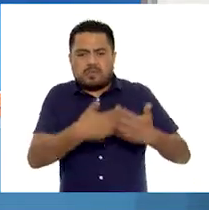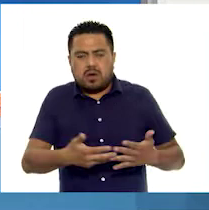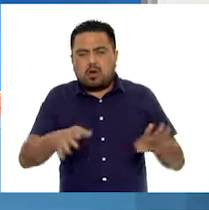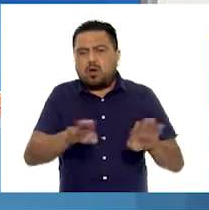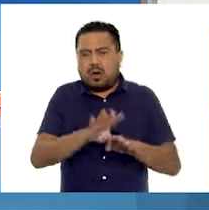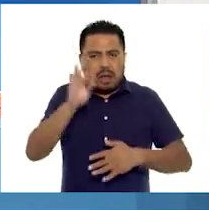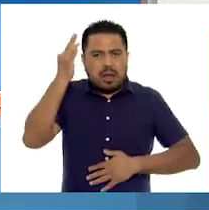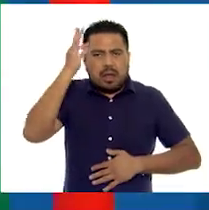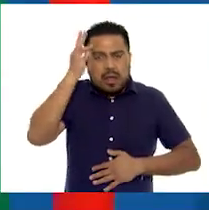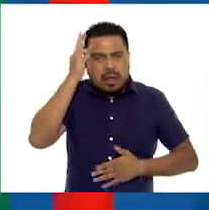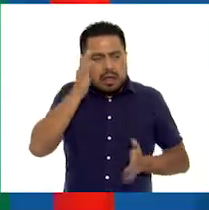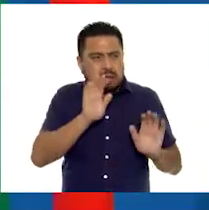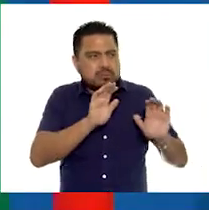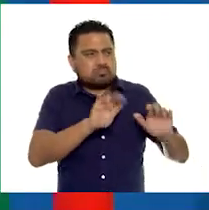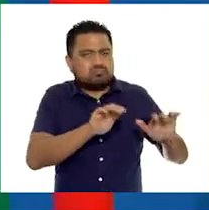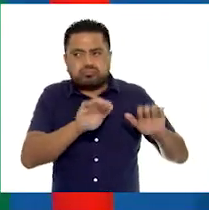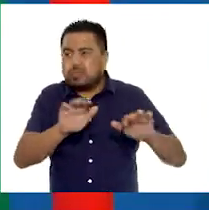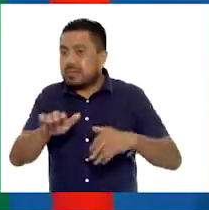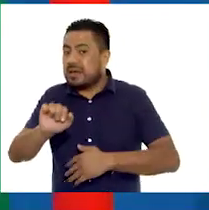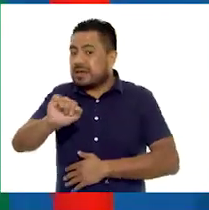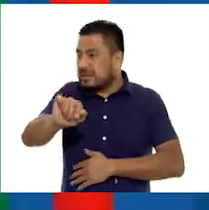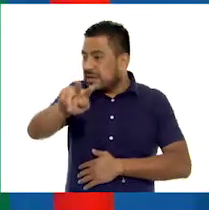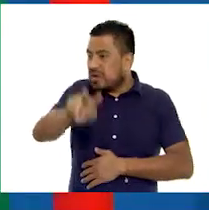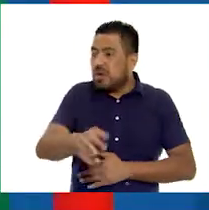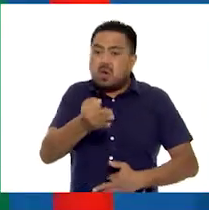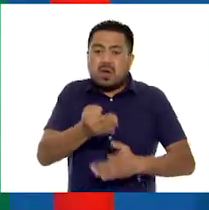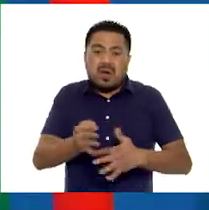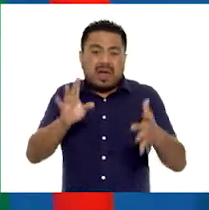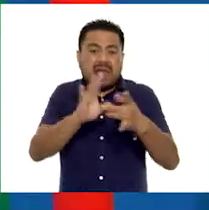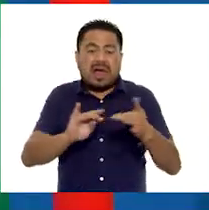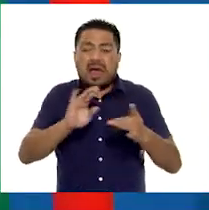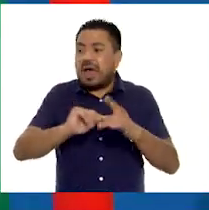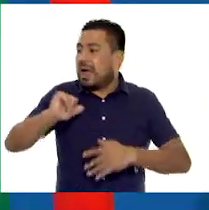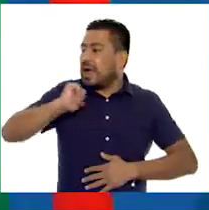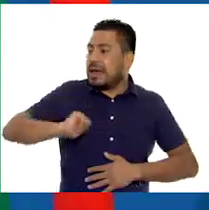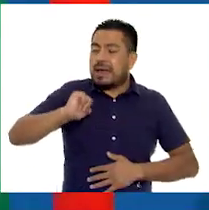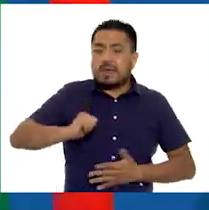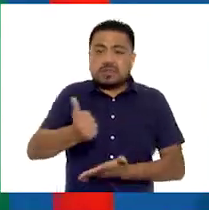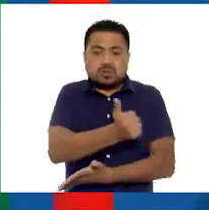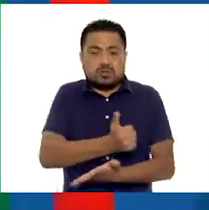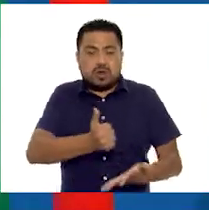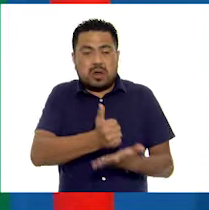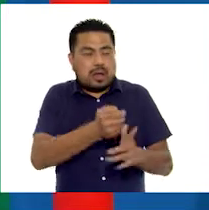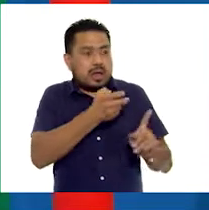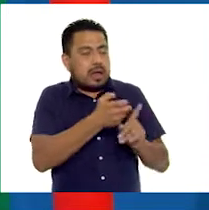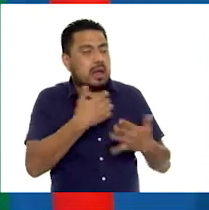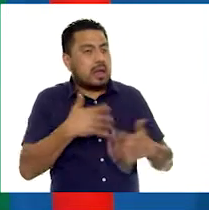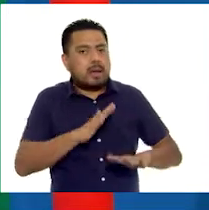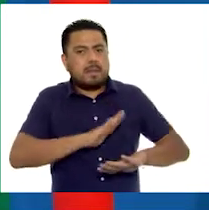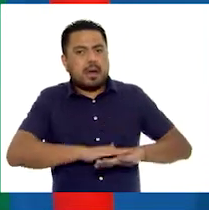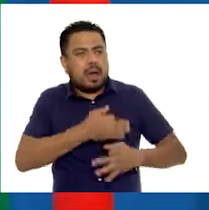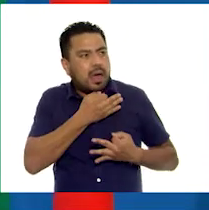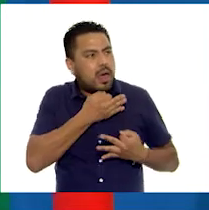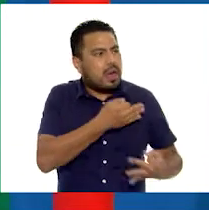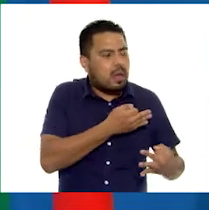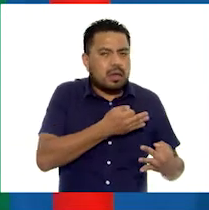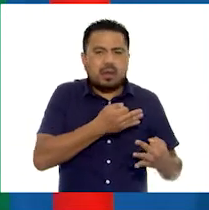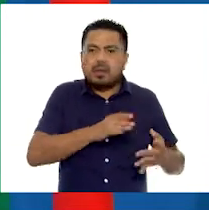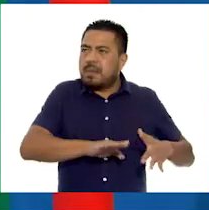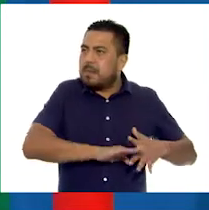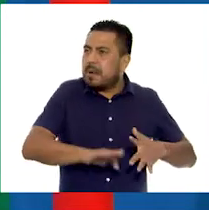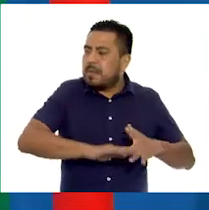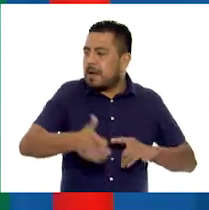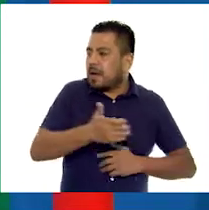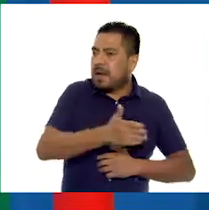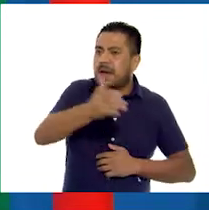y como empleados es cierto hemos hablado de esto antes las ciudades resultaban muy atractivas para los migrantes